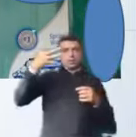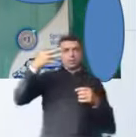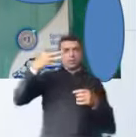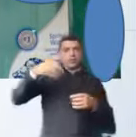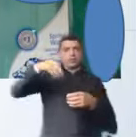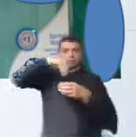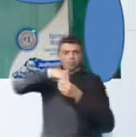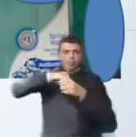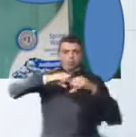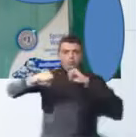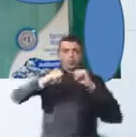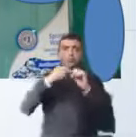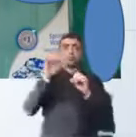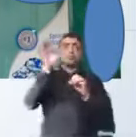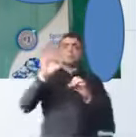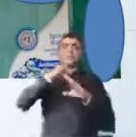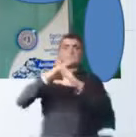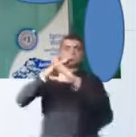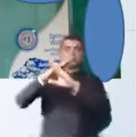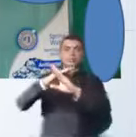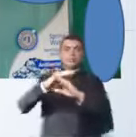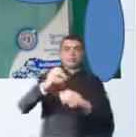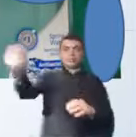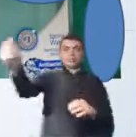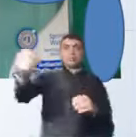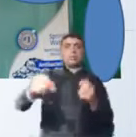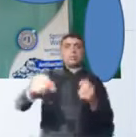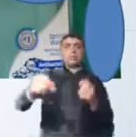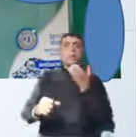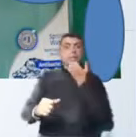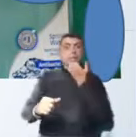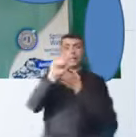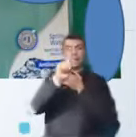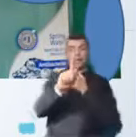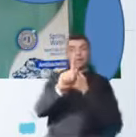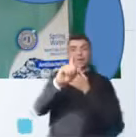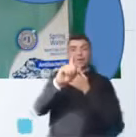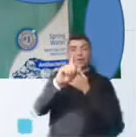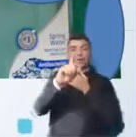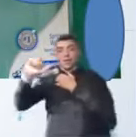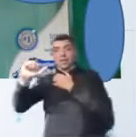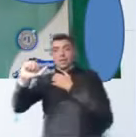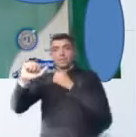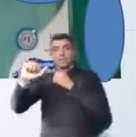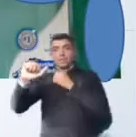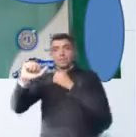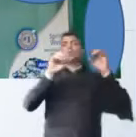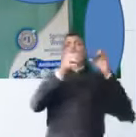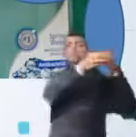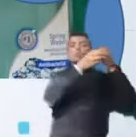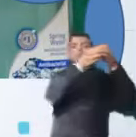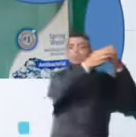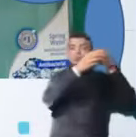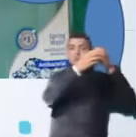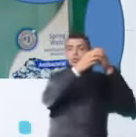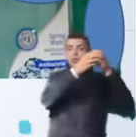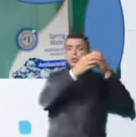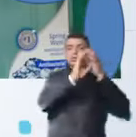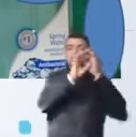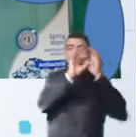bacterias. Imagínense que la FDA y la Sociedad de Dermatología Americana lo que hizo fueron